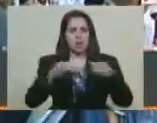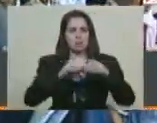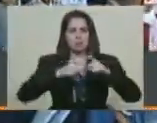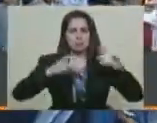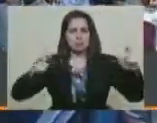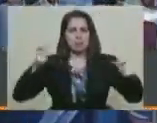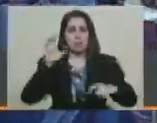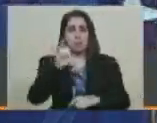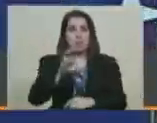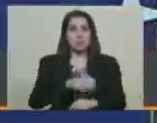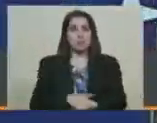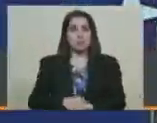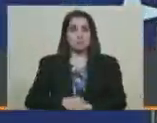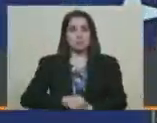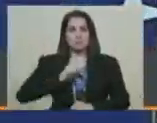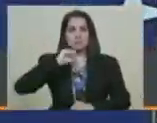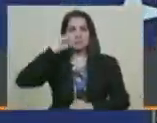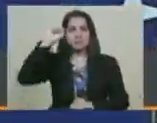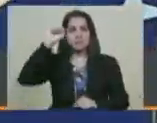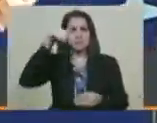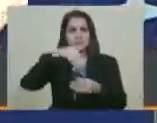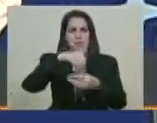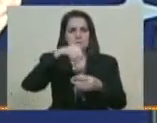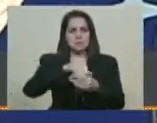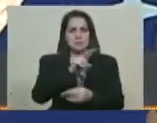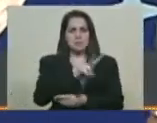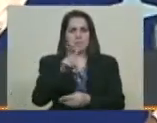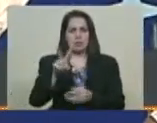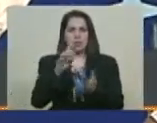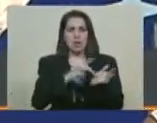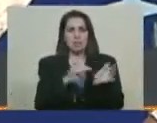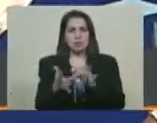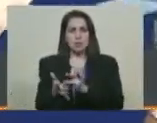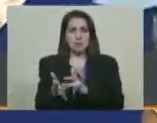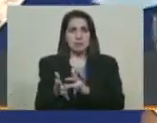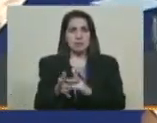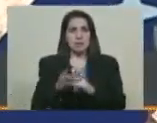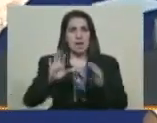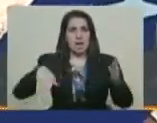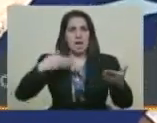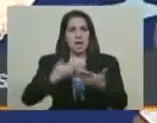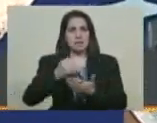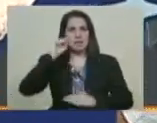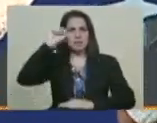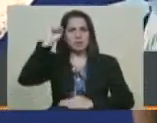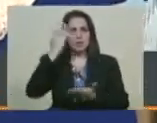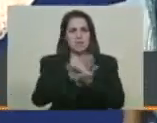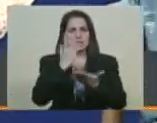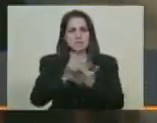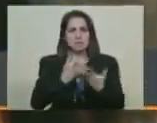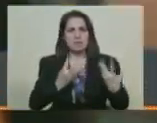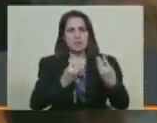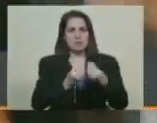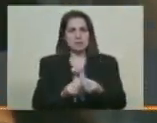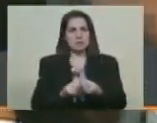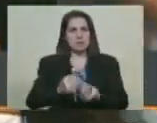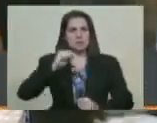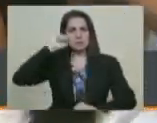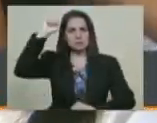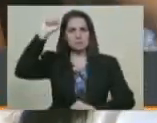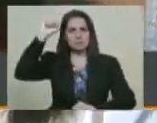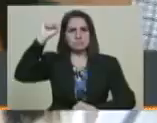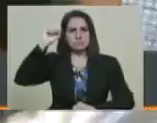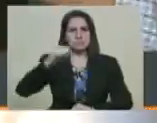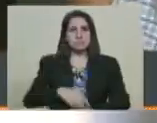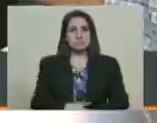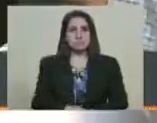Patria! ¡Que vivan las elecciones del 22 de abril! ¡Hasta la victoria siempre, hermano!